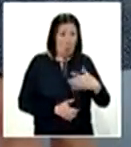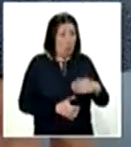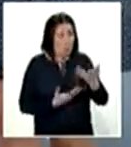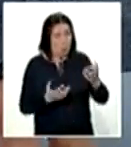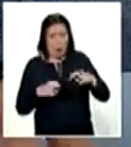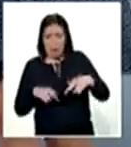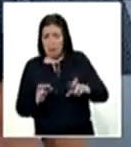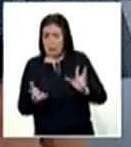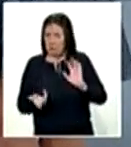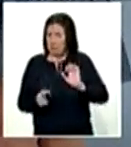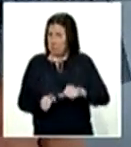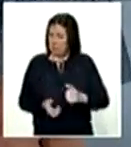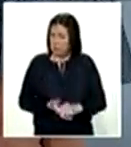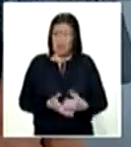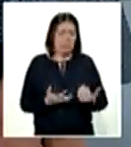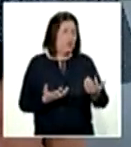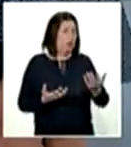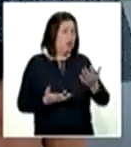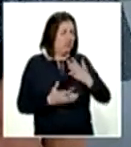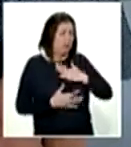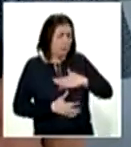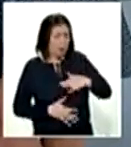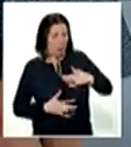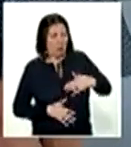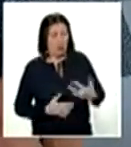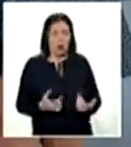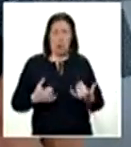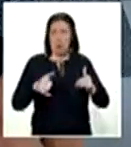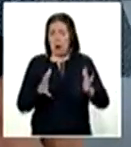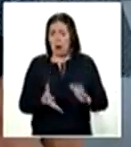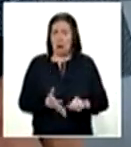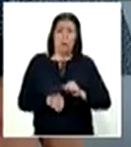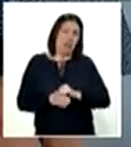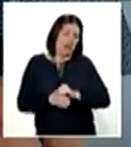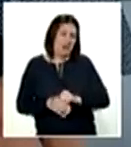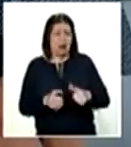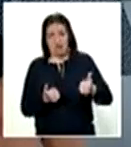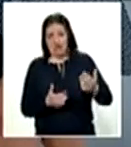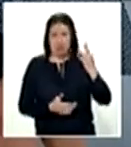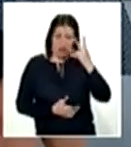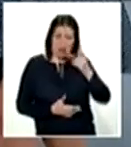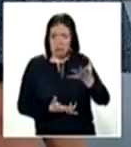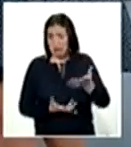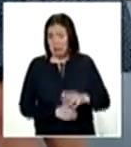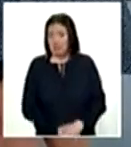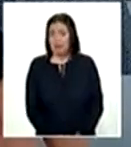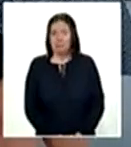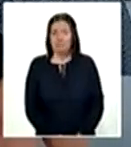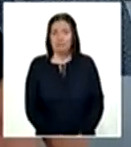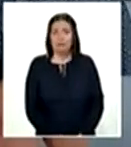permite la comodidad del jugador para que puedan entrenar pues bien, puedan estar bien, bonito, ¿no?